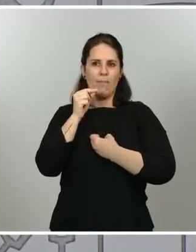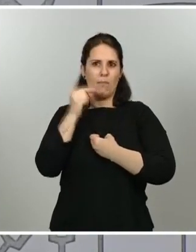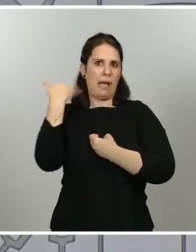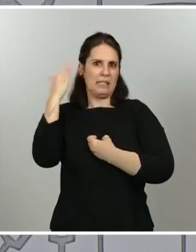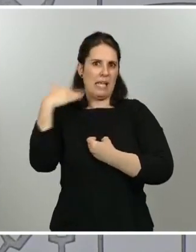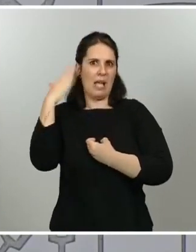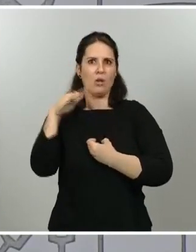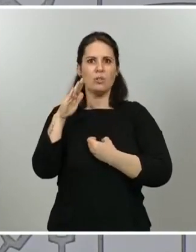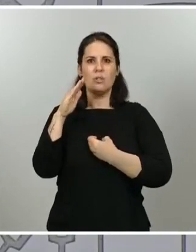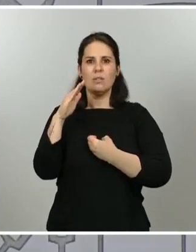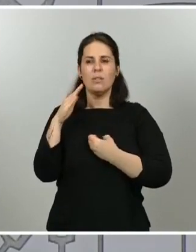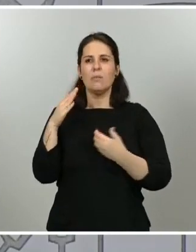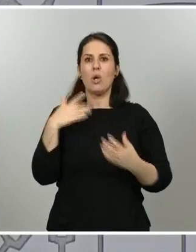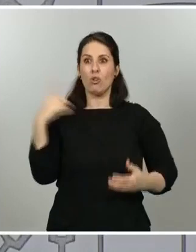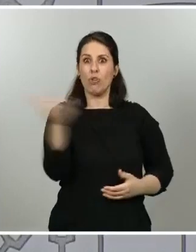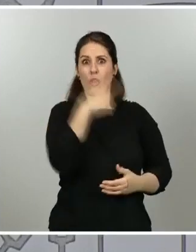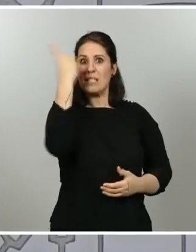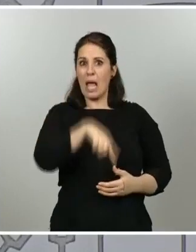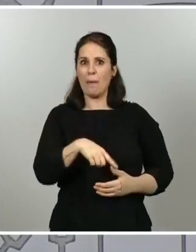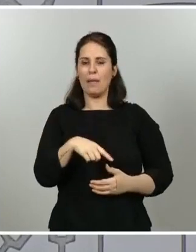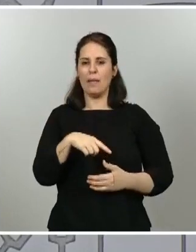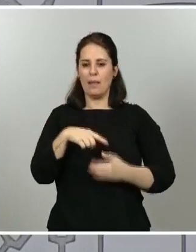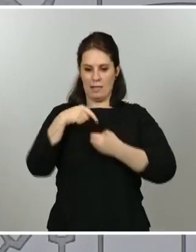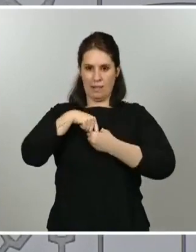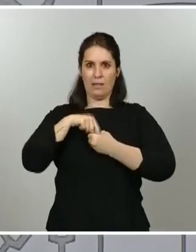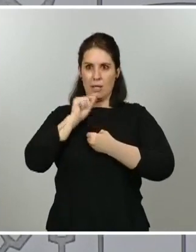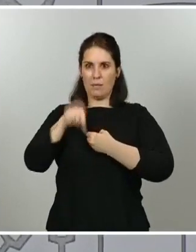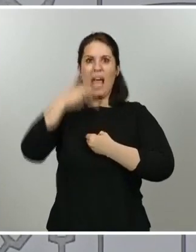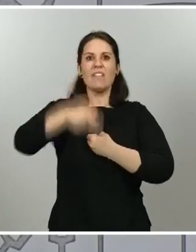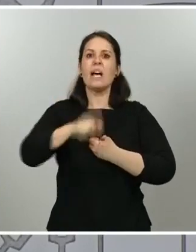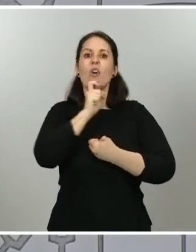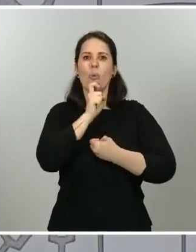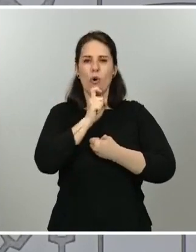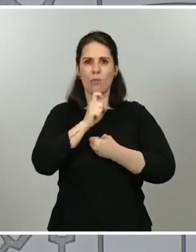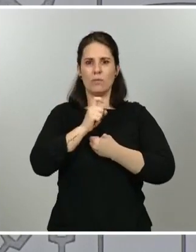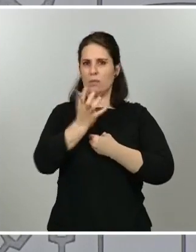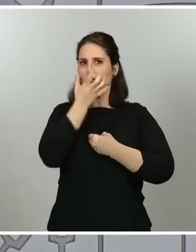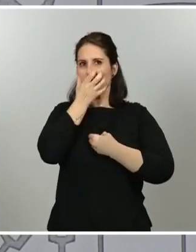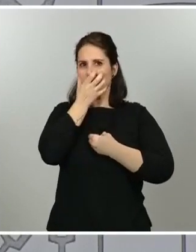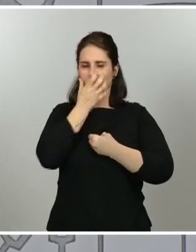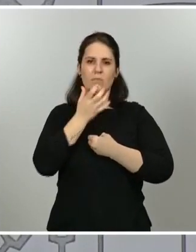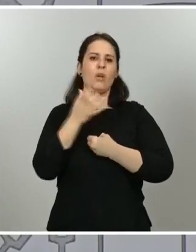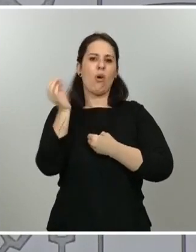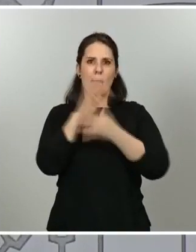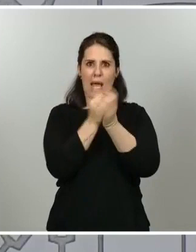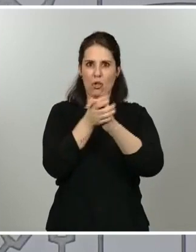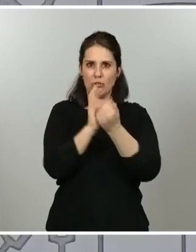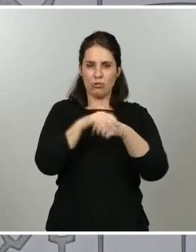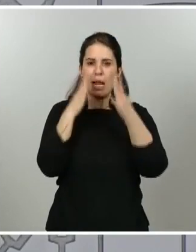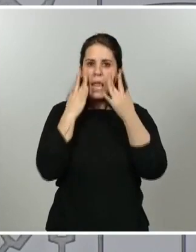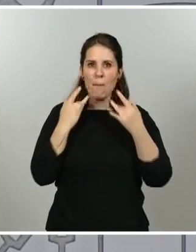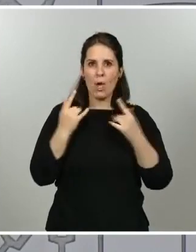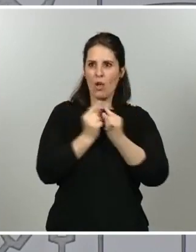son las medidas fundamentales para reducir la transmisión. Es la higiene respiratoria, higiene de manos, mantener la distancia física con las